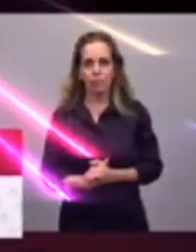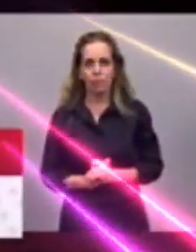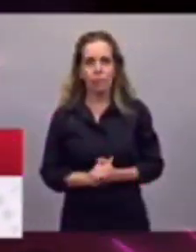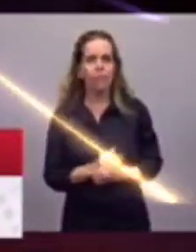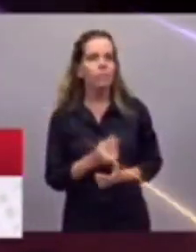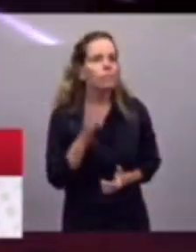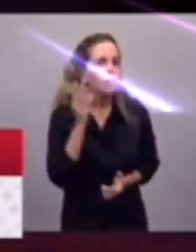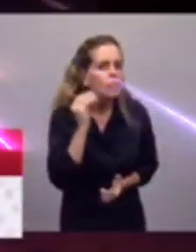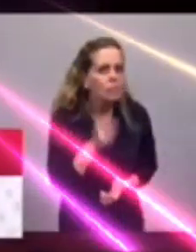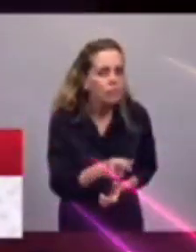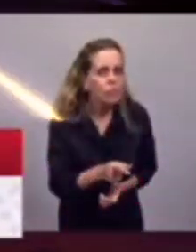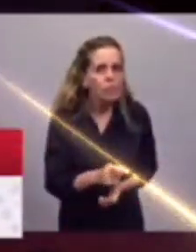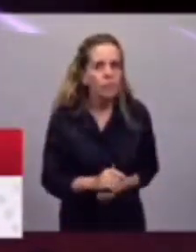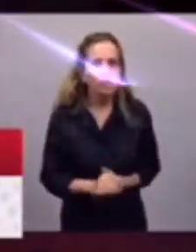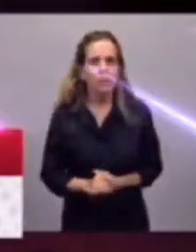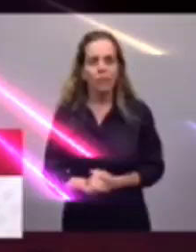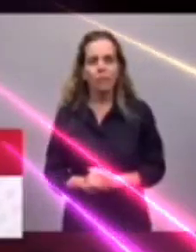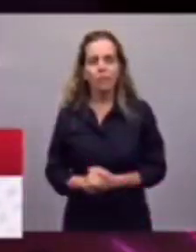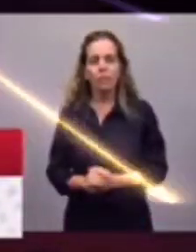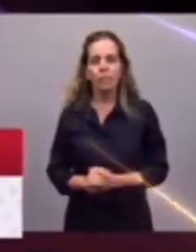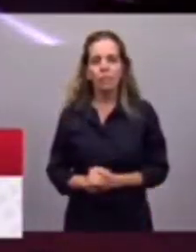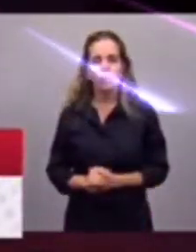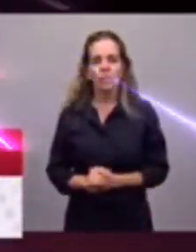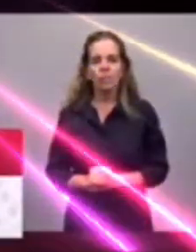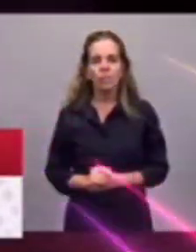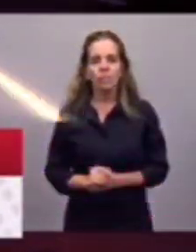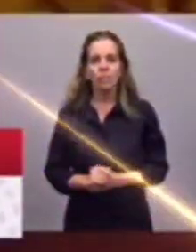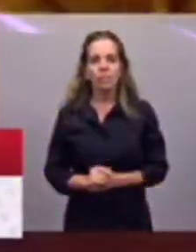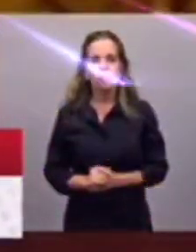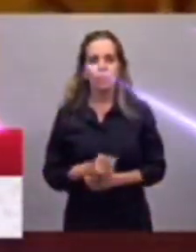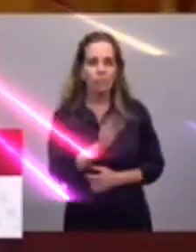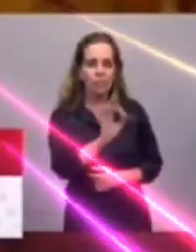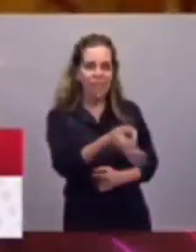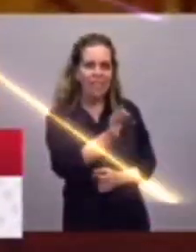¿Cómo? Poner de pie a la Argentina, dijo Milei sin que